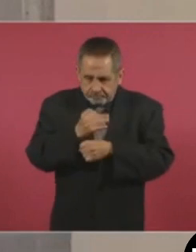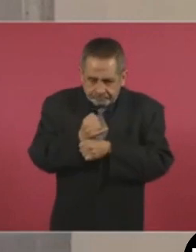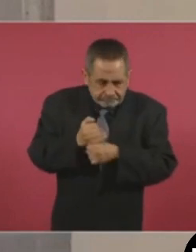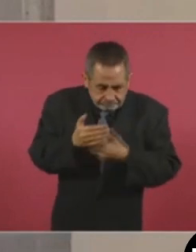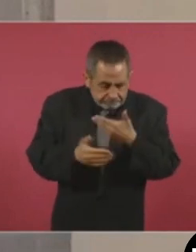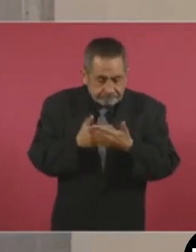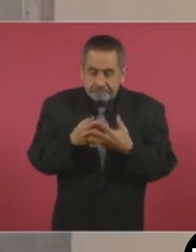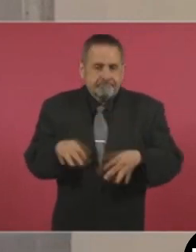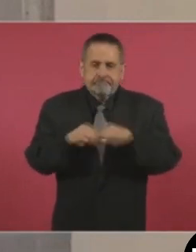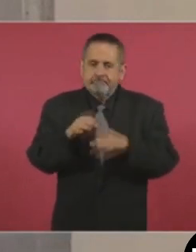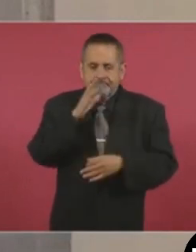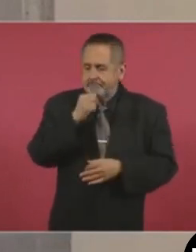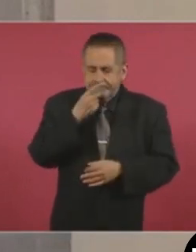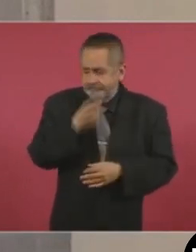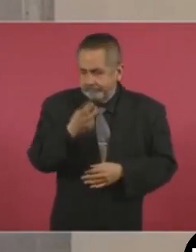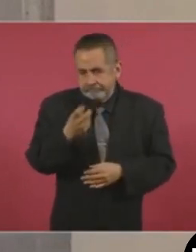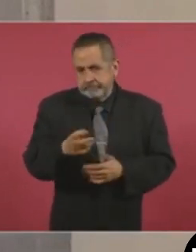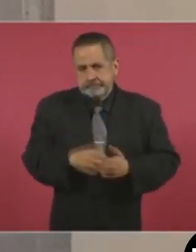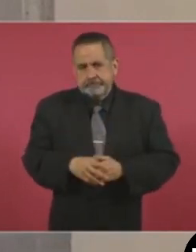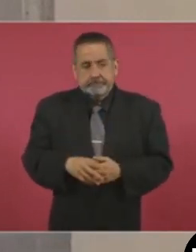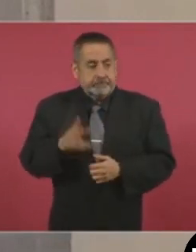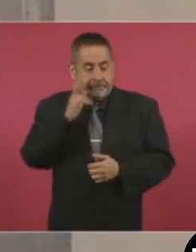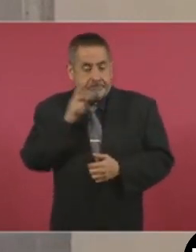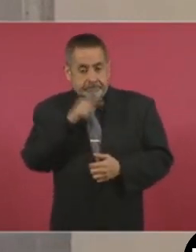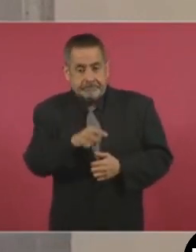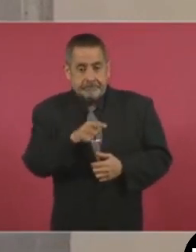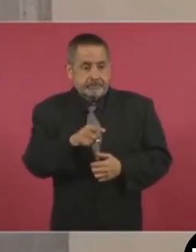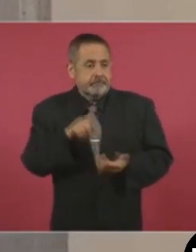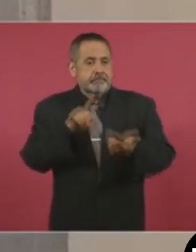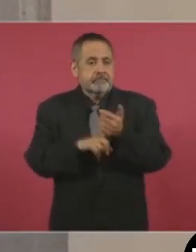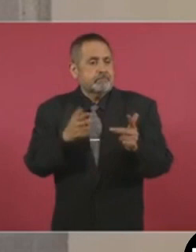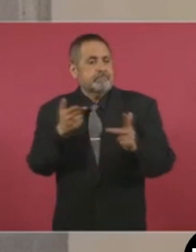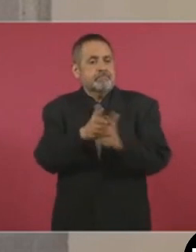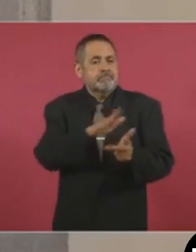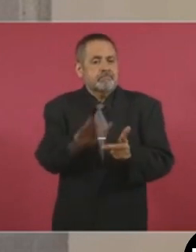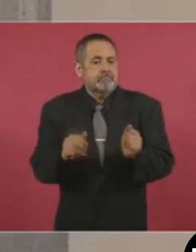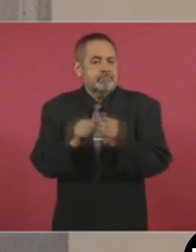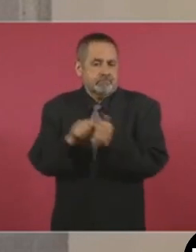importancia, demostrando así que los delitos de carácter político, al igual